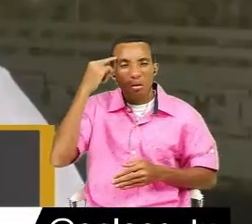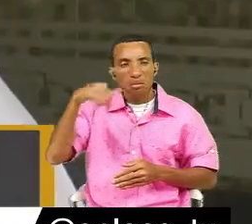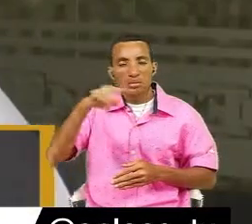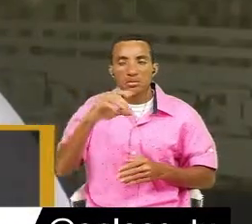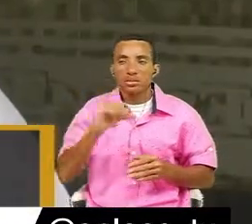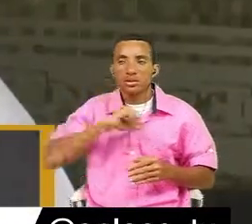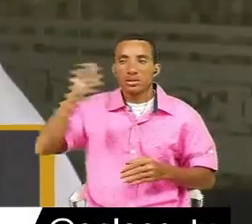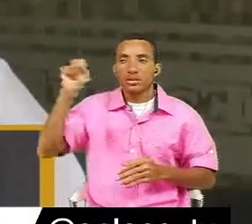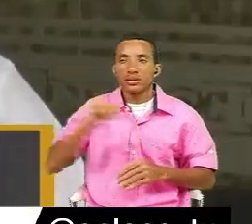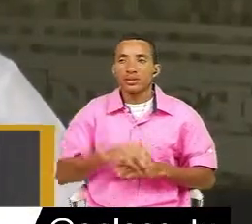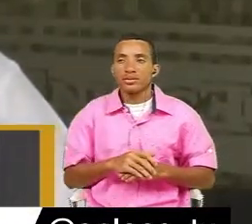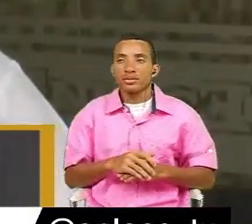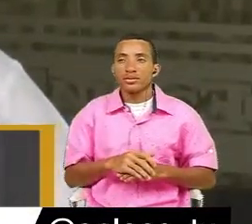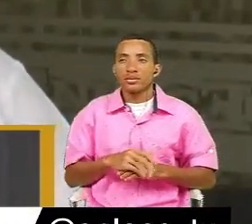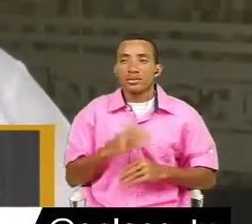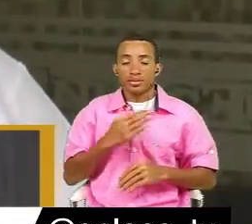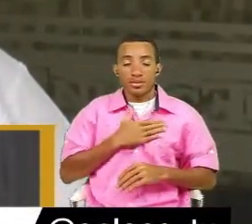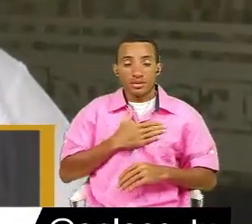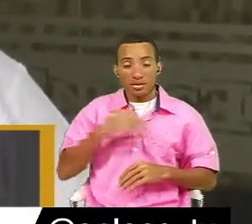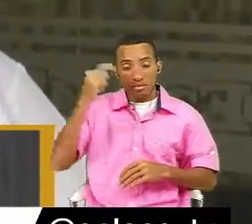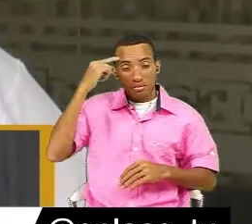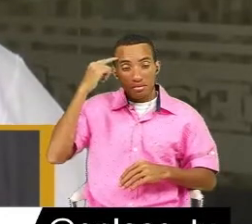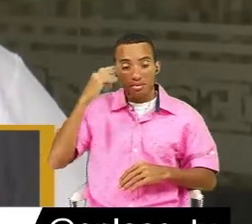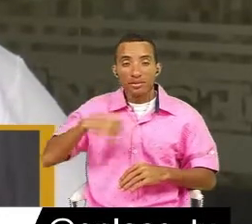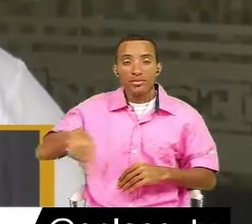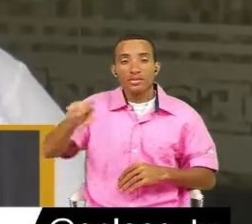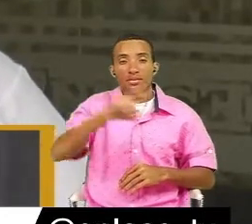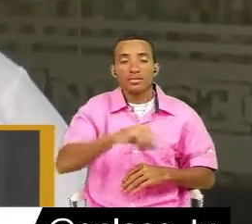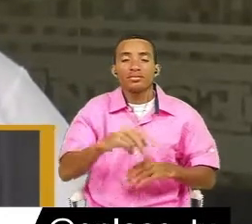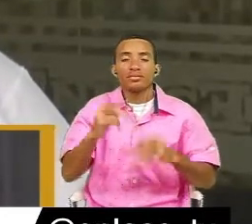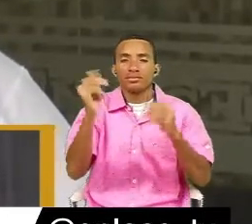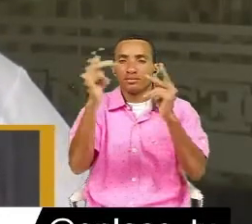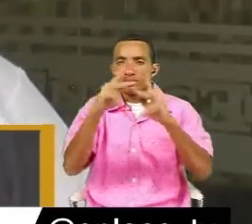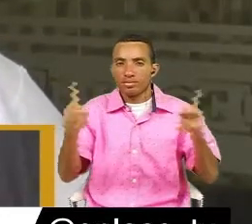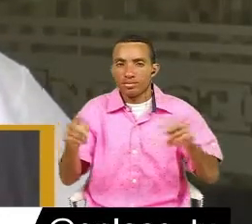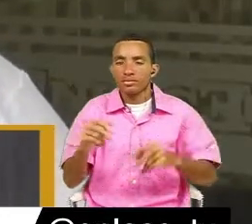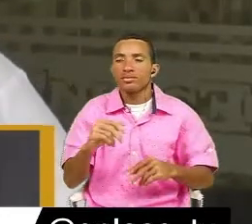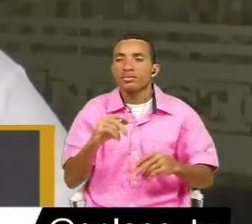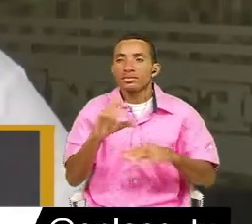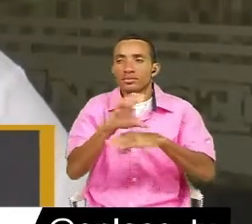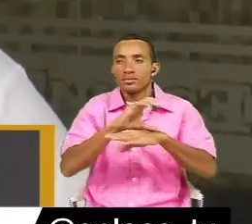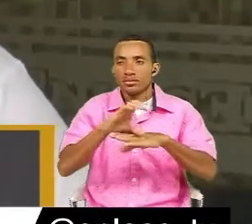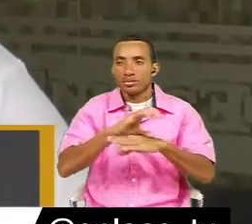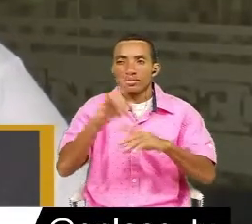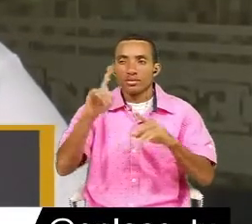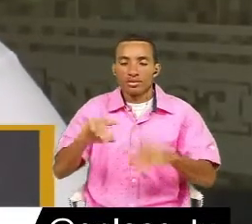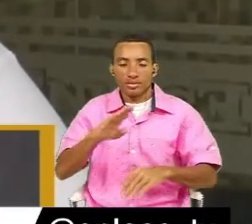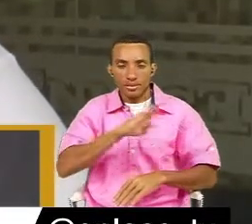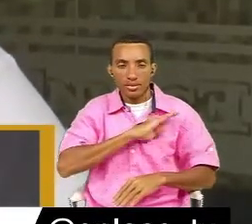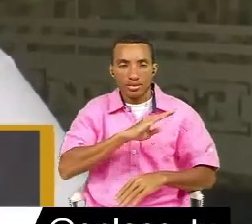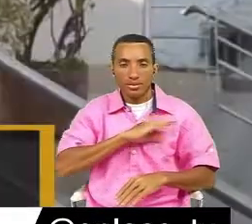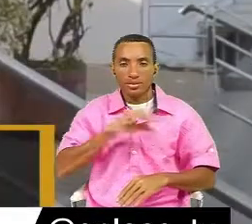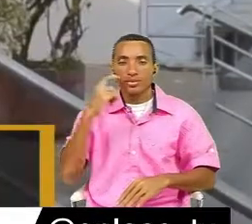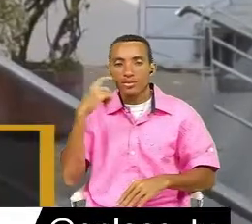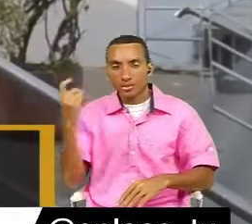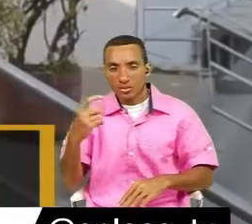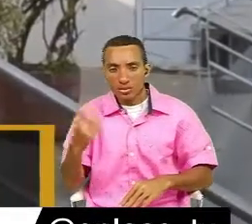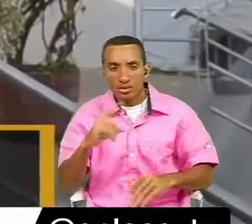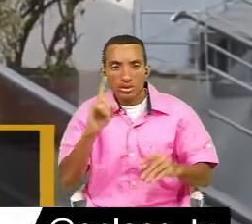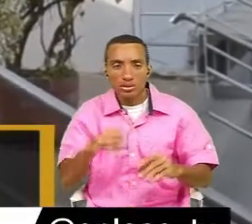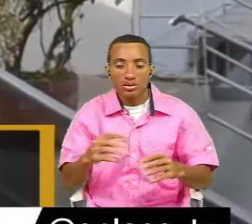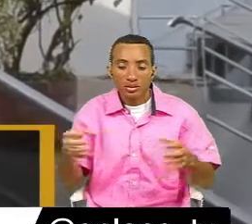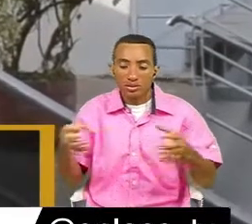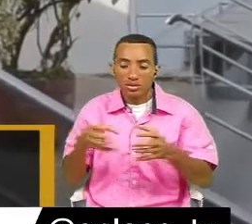No, eso no está en cabeza de Sintraenal, está en cabeza de muchos de los ciudadanos de Barranca Bermeja. Ahí sí me gustaría que el alcalde buscara también no solamente la opinión